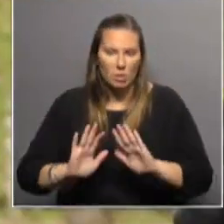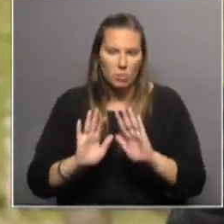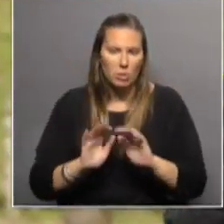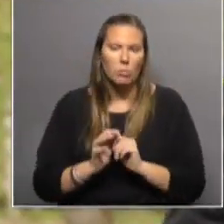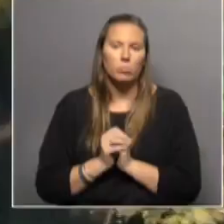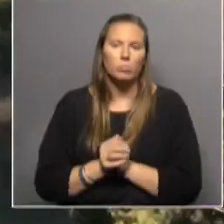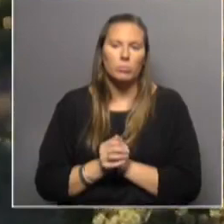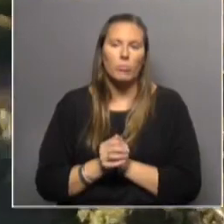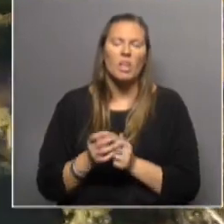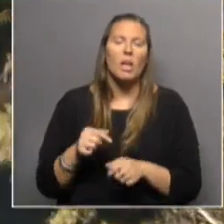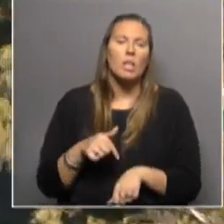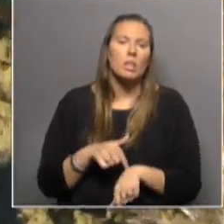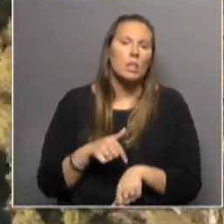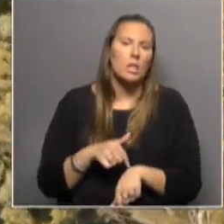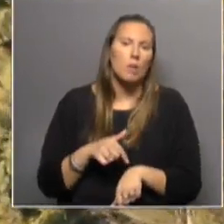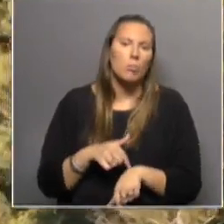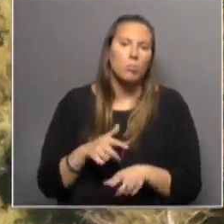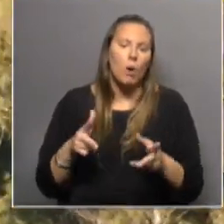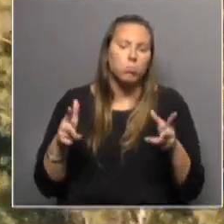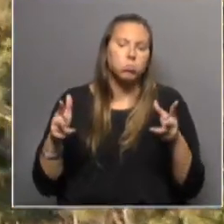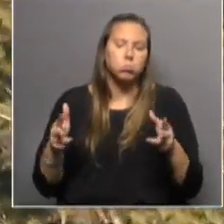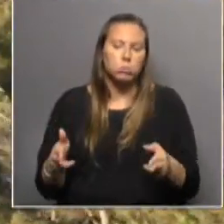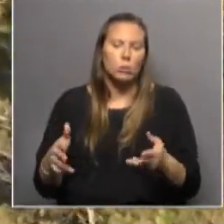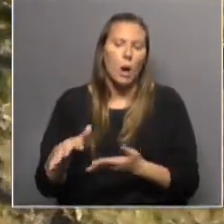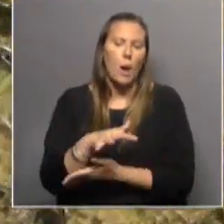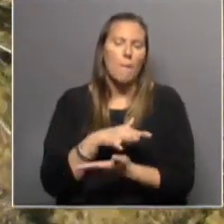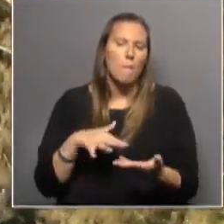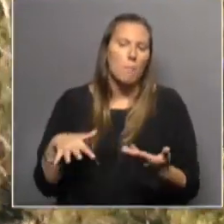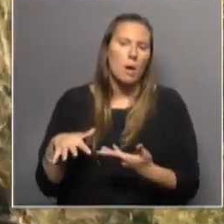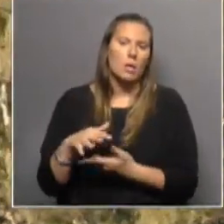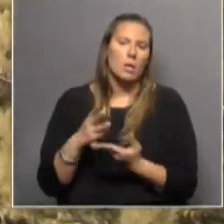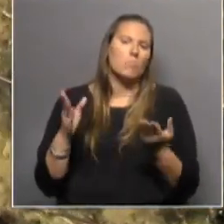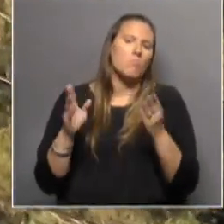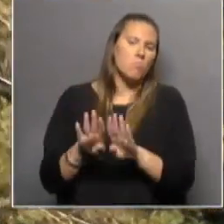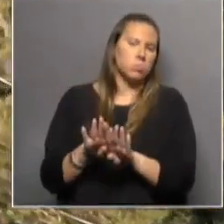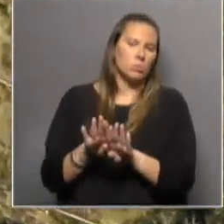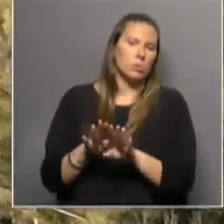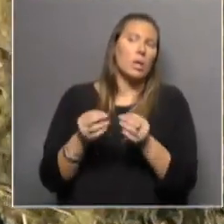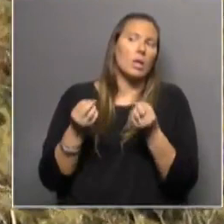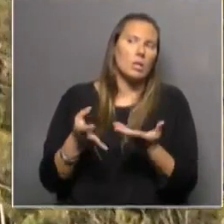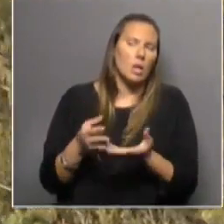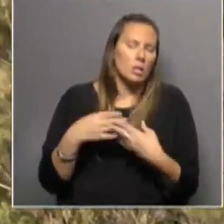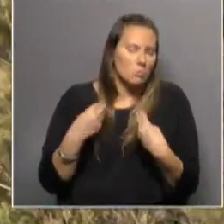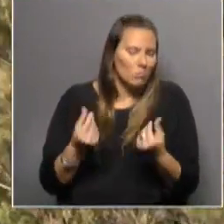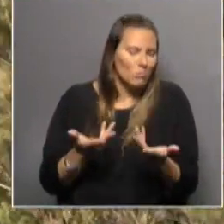¿Cómo fue el tiempo y el periodo en el que el parque permaneció cerrado para el público?